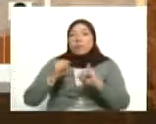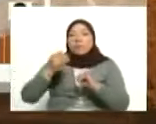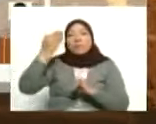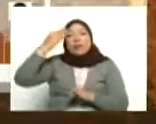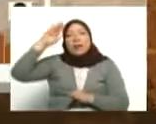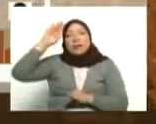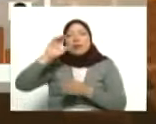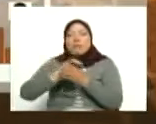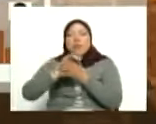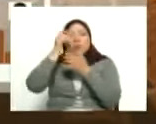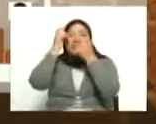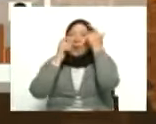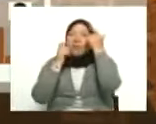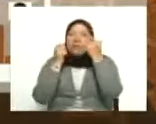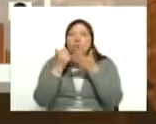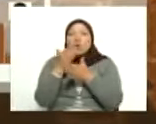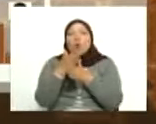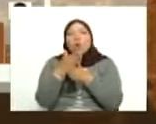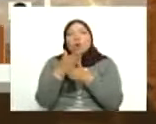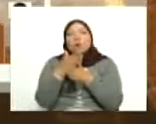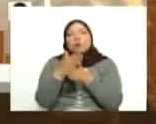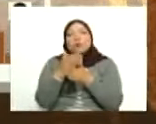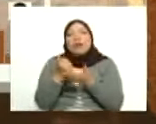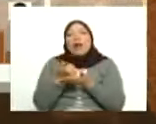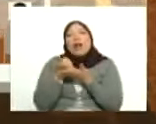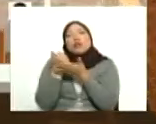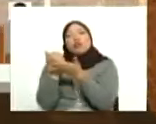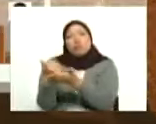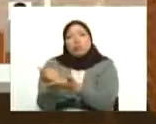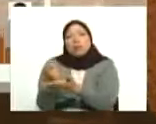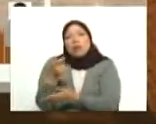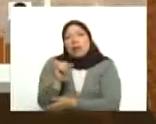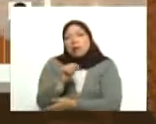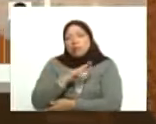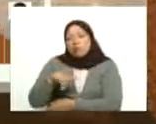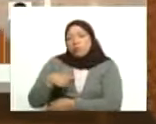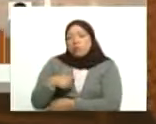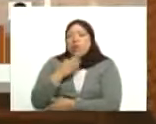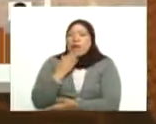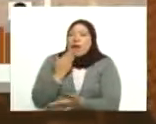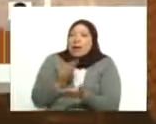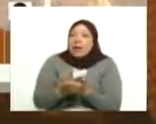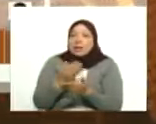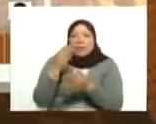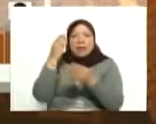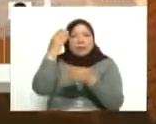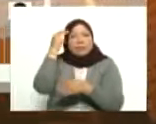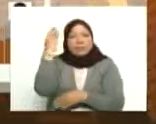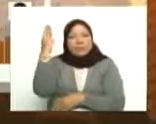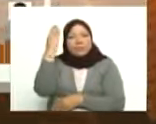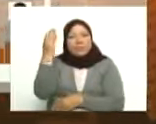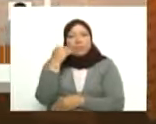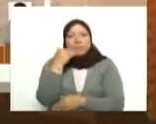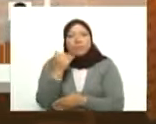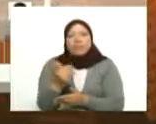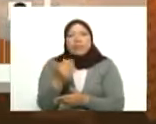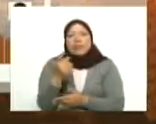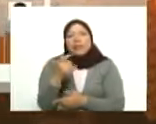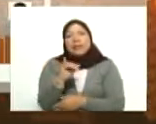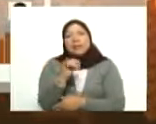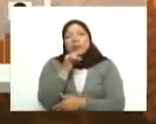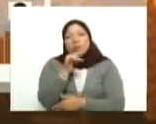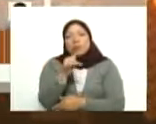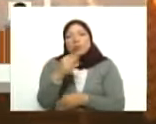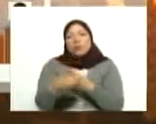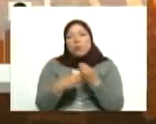la solidaridad no es compartir lo que nos sobra, sino compartir lo que tenemos. Canciller, muchísimas gracias. Así es, y es el primer envío de varios que